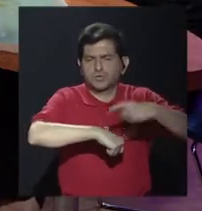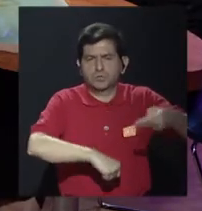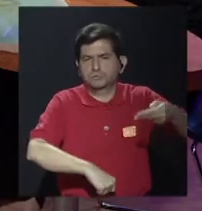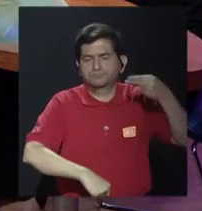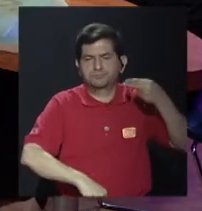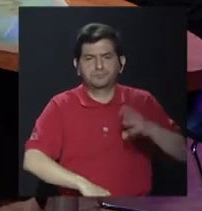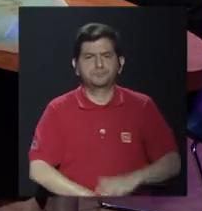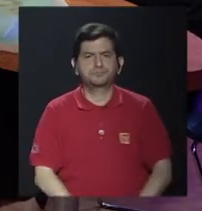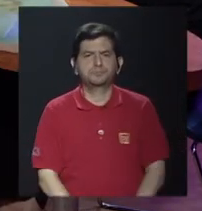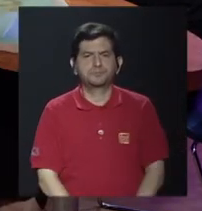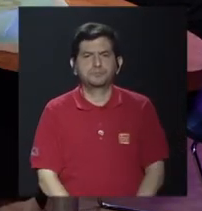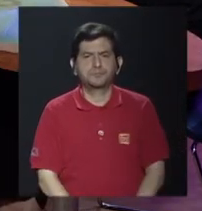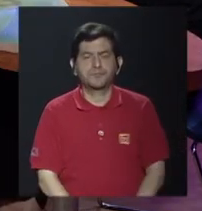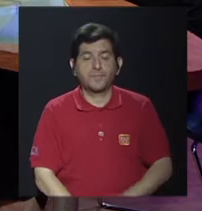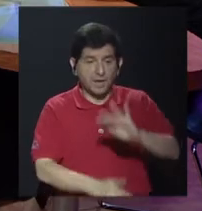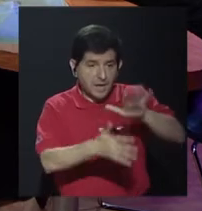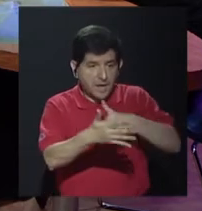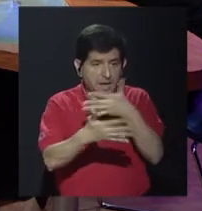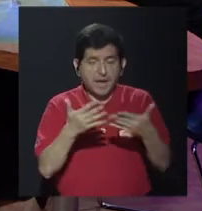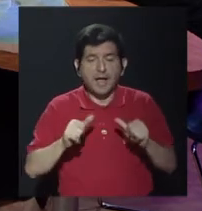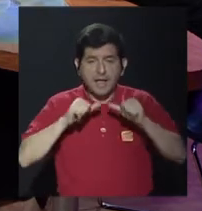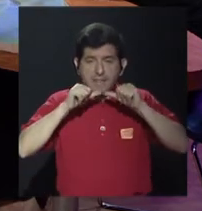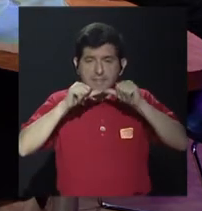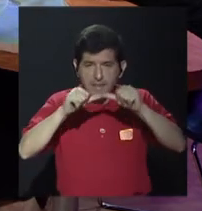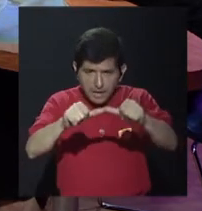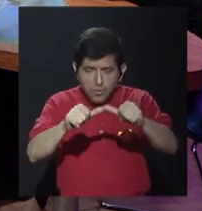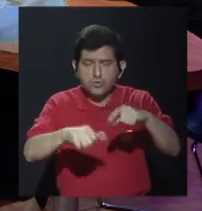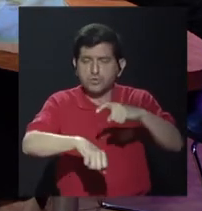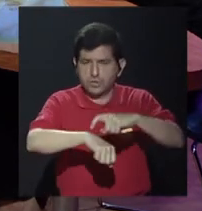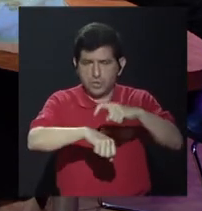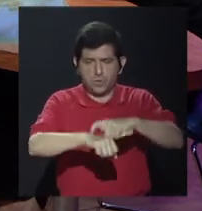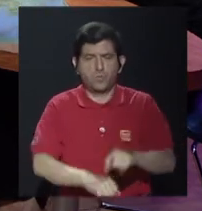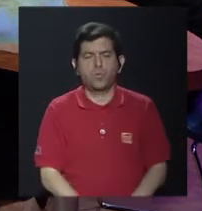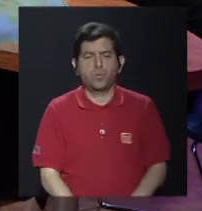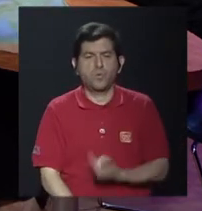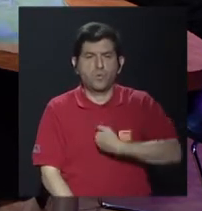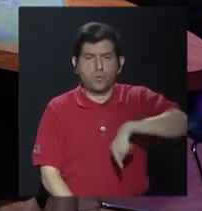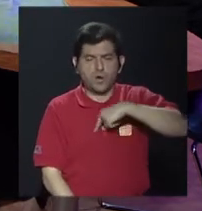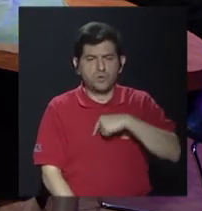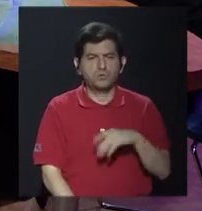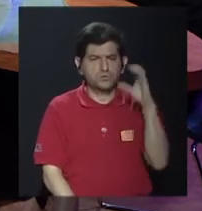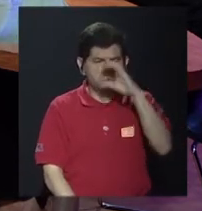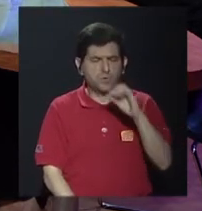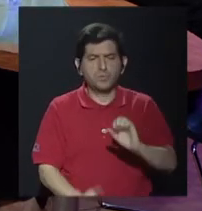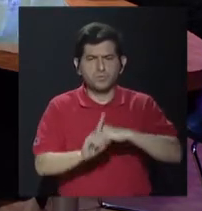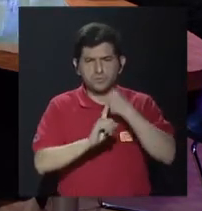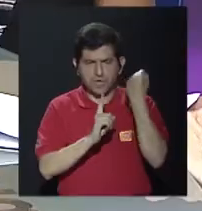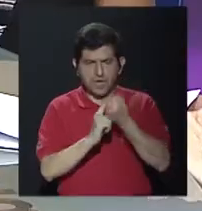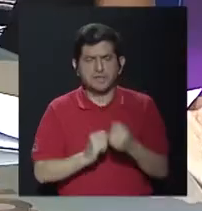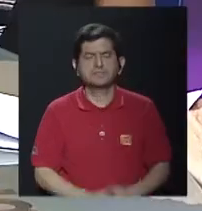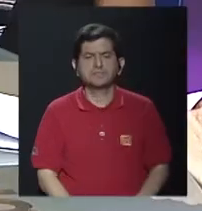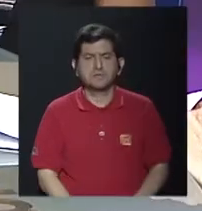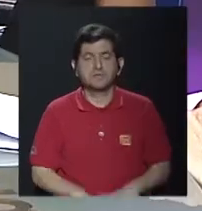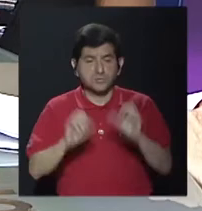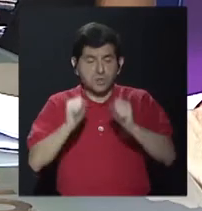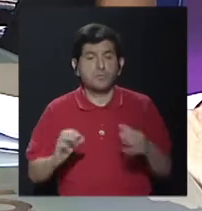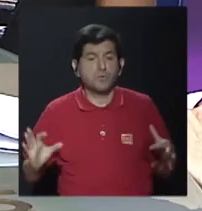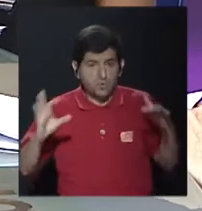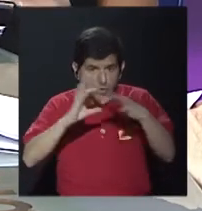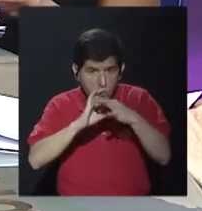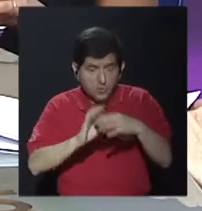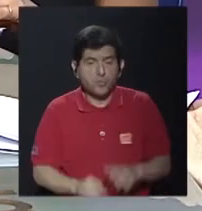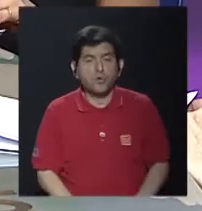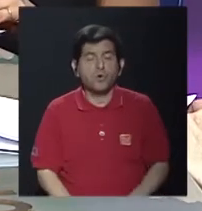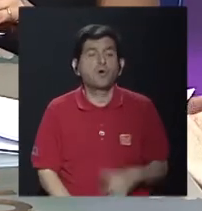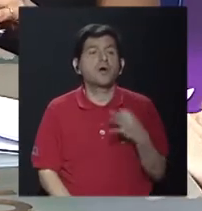Uh-huh. Sí, en agendas más permanentes, por ejemplo, que es que si no buscamos puntos de encuentro y agendas más a largo plazo, no vamos